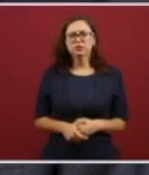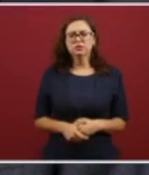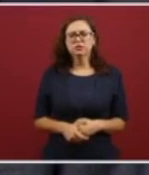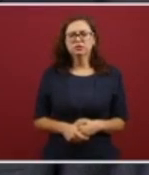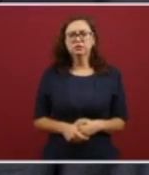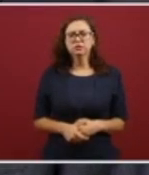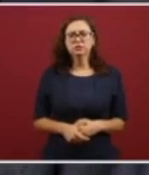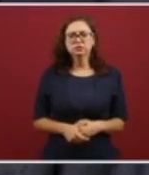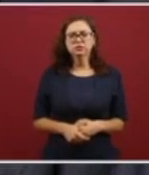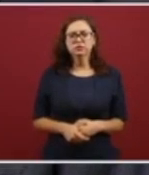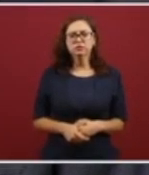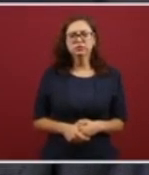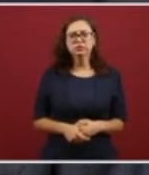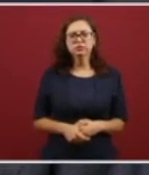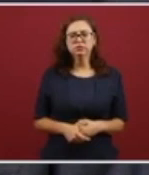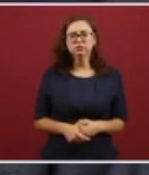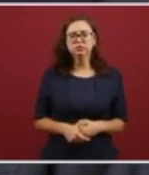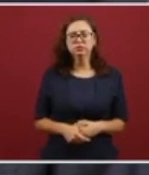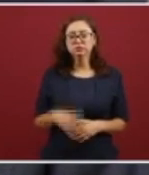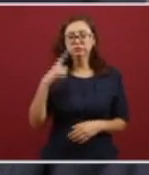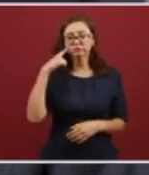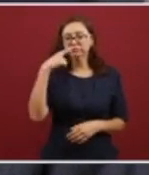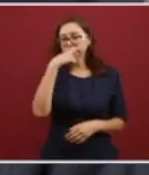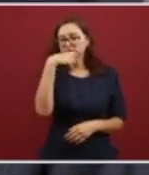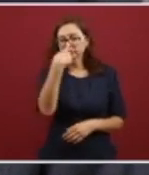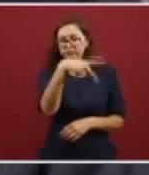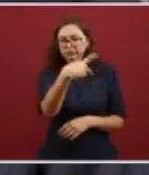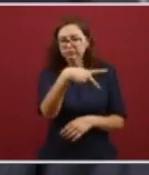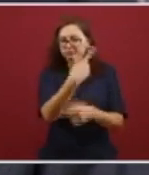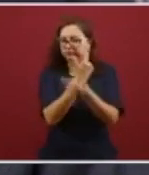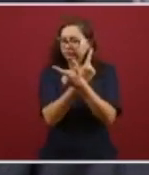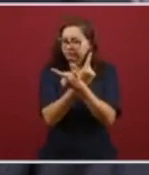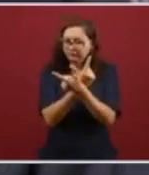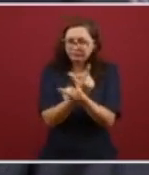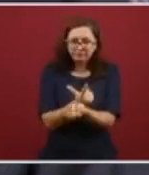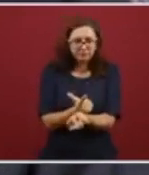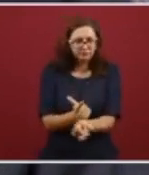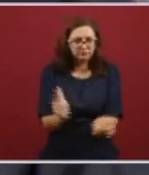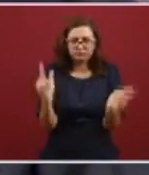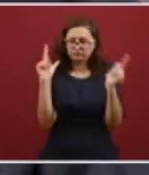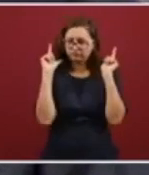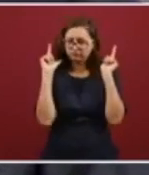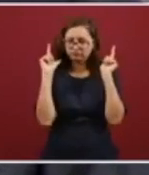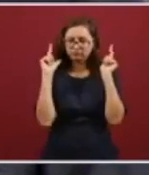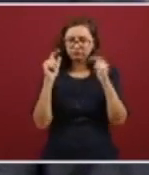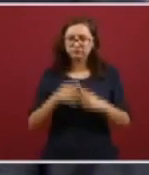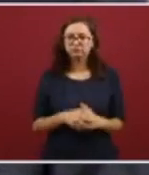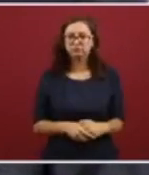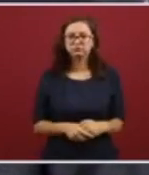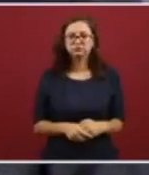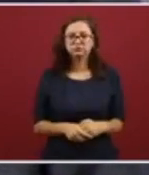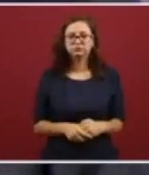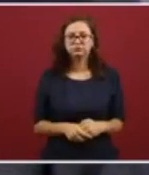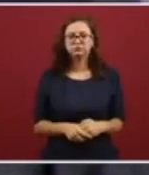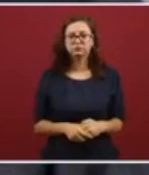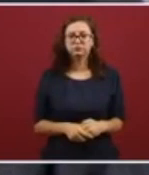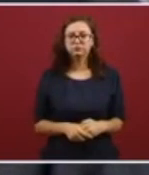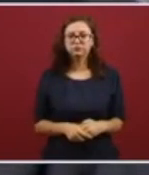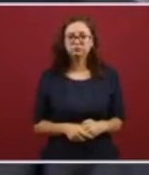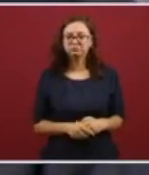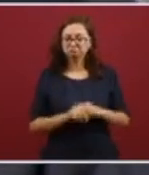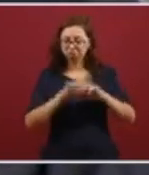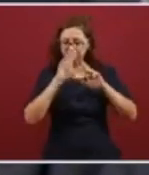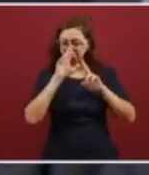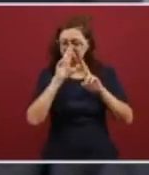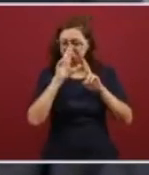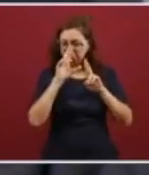ellos están tomando sus decisiones y son